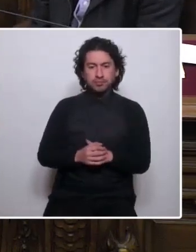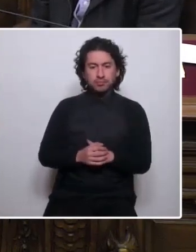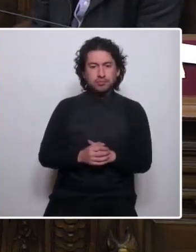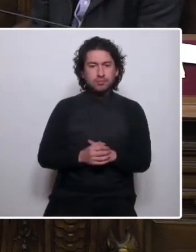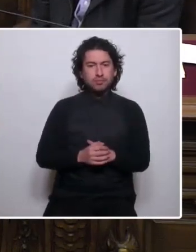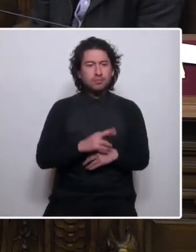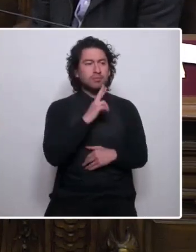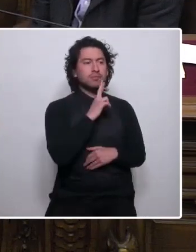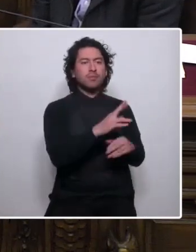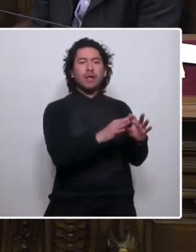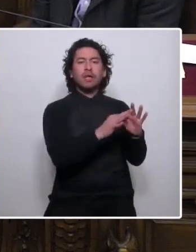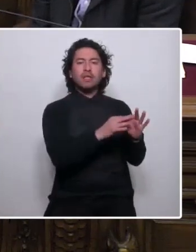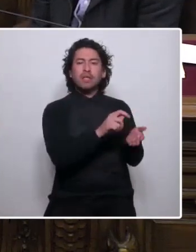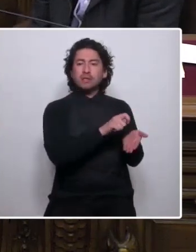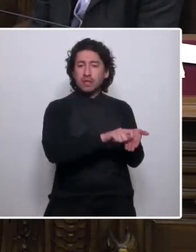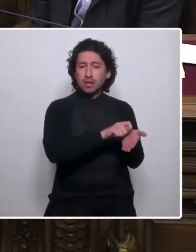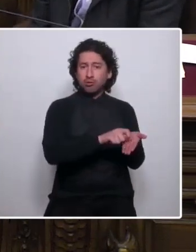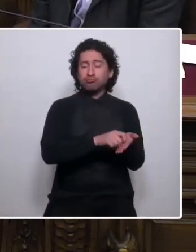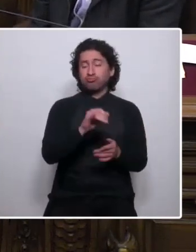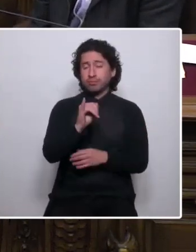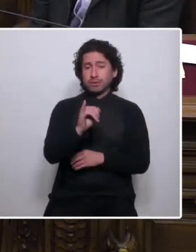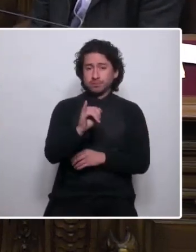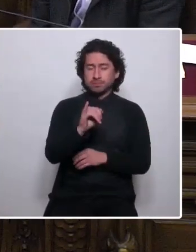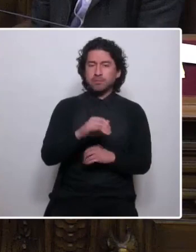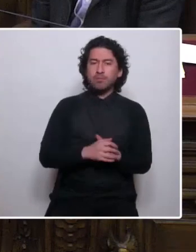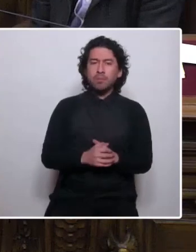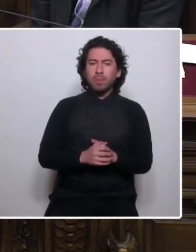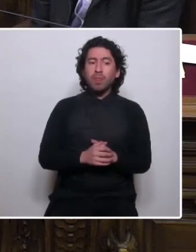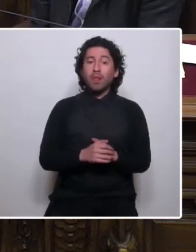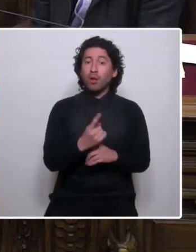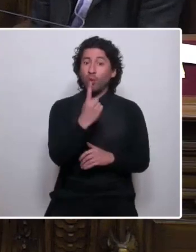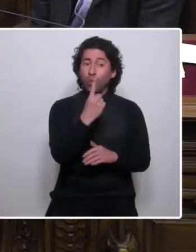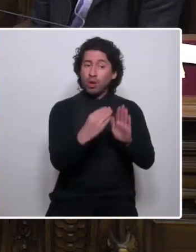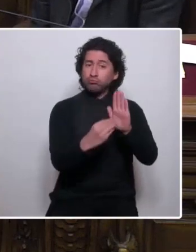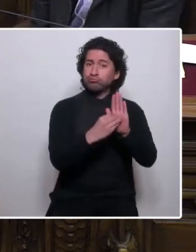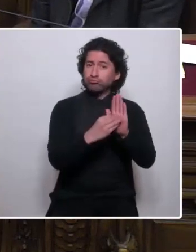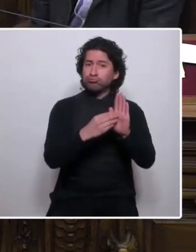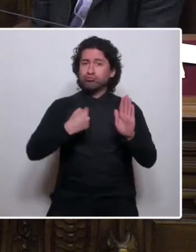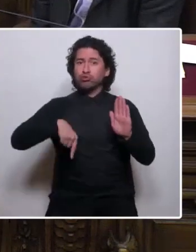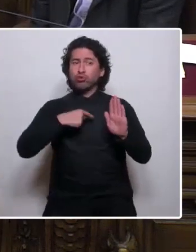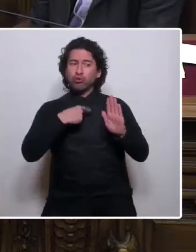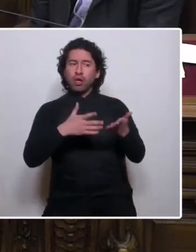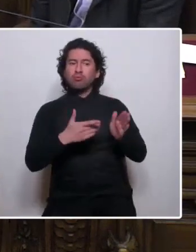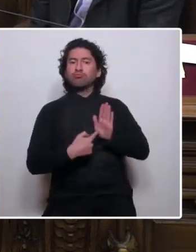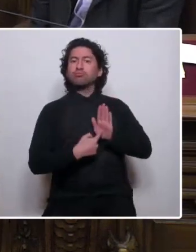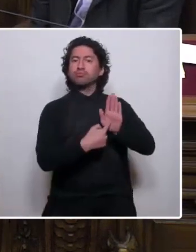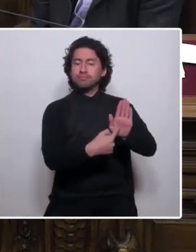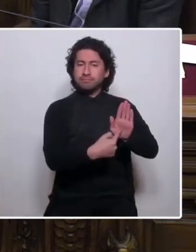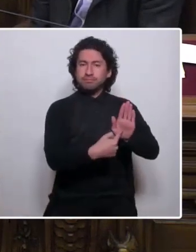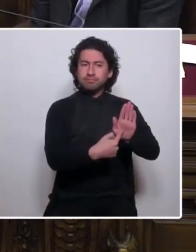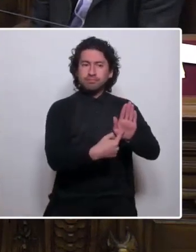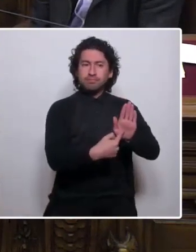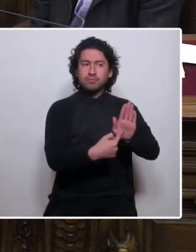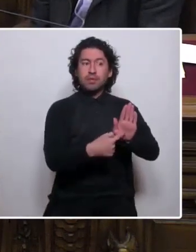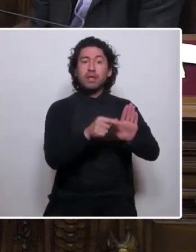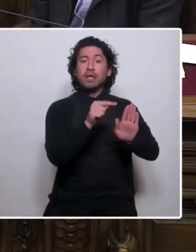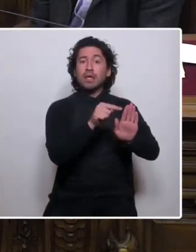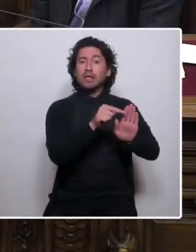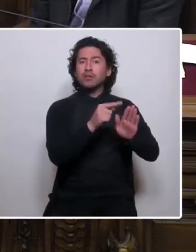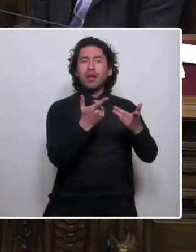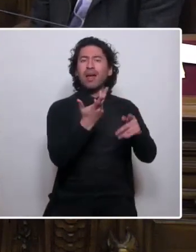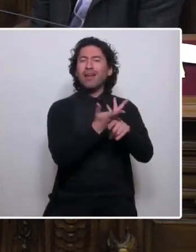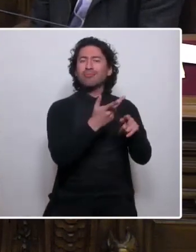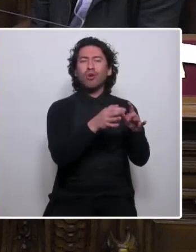Gracias, secretario. Sí, es que hay una enmienda que nosotros presentamos, pero fue ingresada bajo un contexto